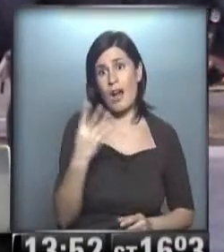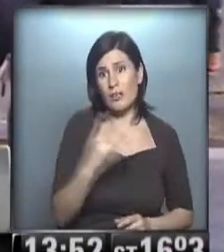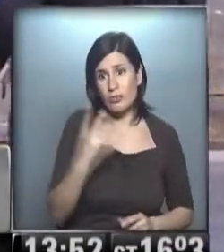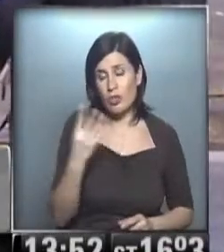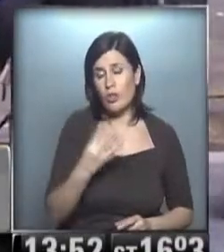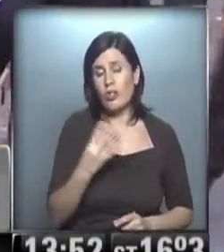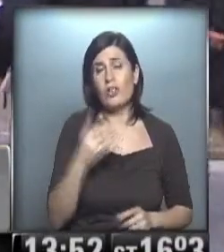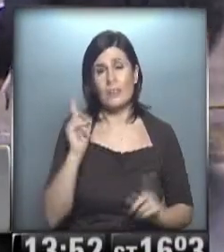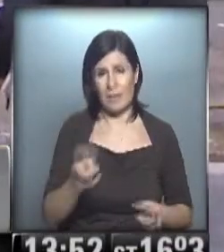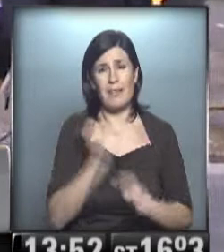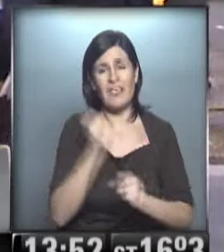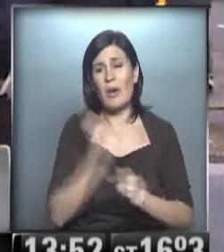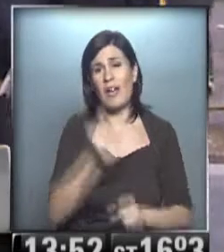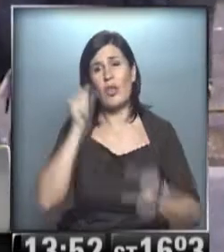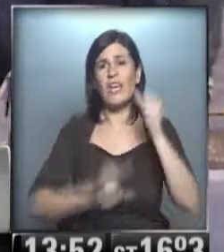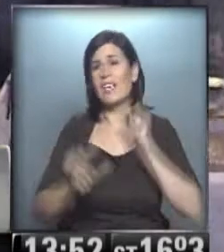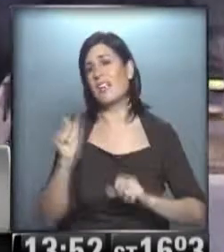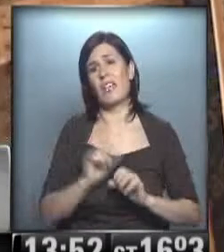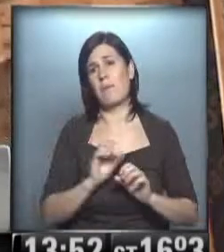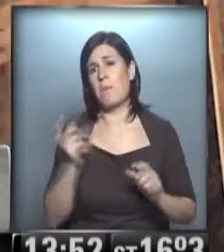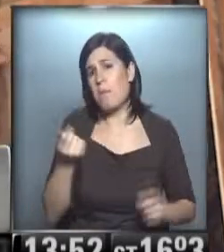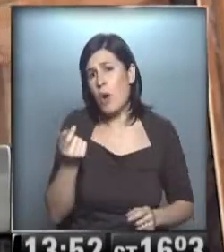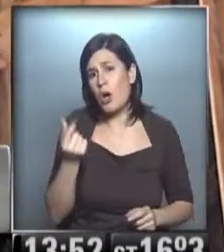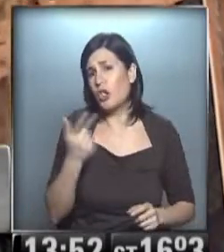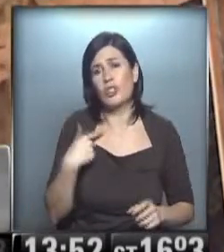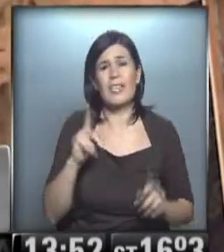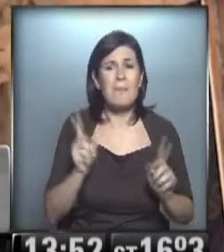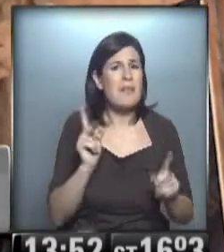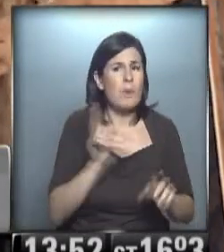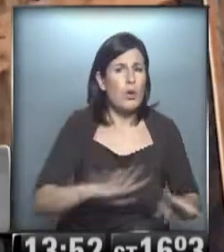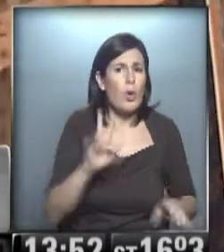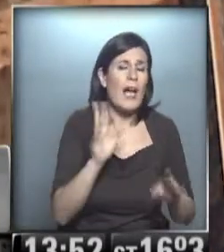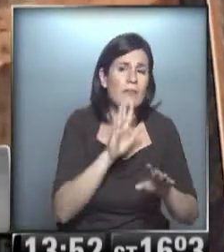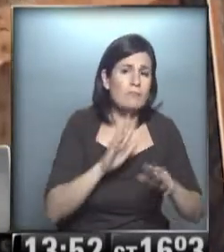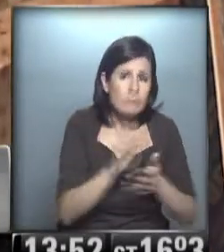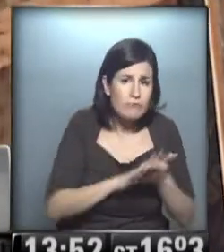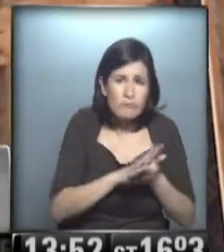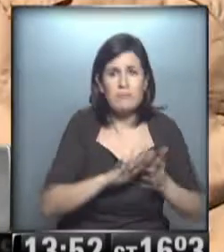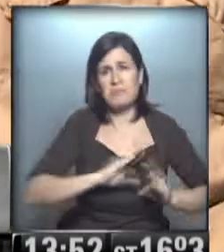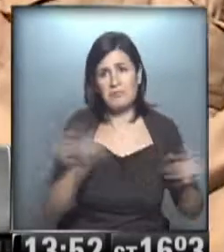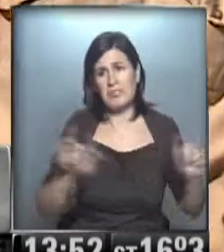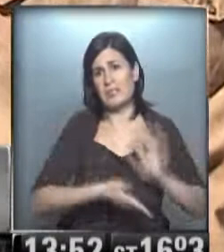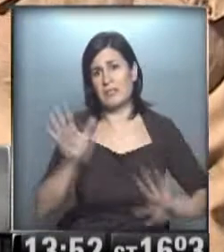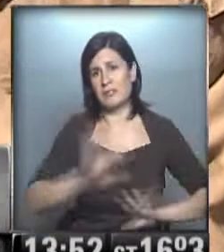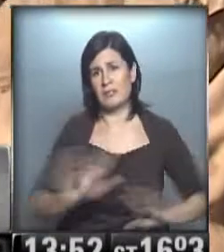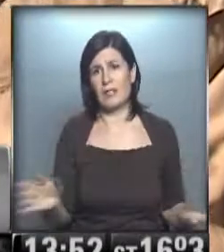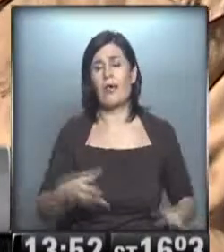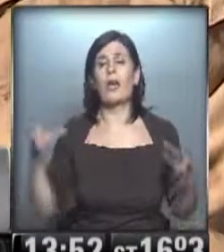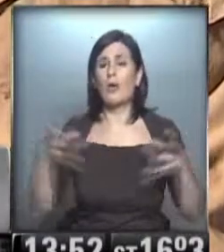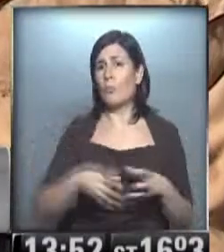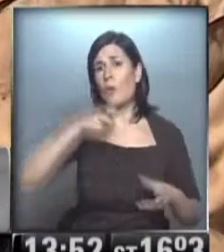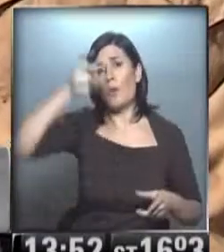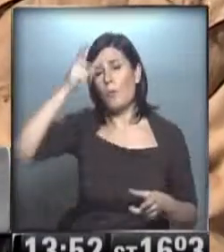que se derrumbó tenía heridas leves y por eso pudo ser asistido en el lugar inmediatamente llegaron los bomberos y el